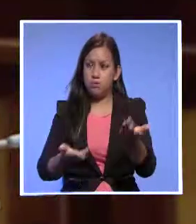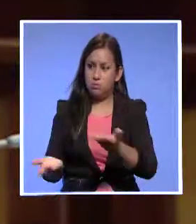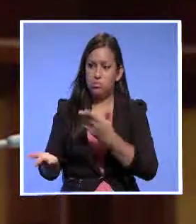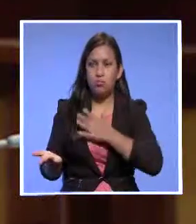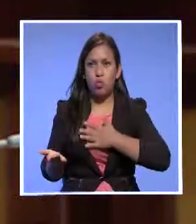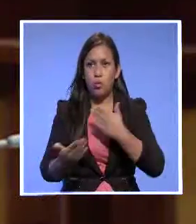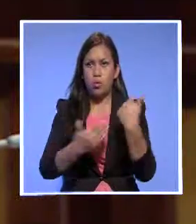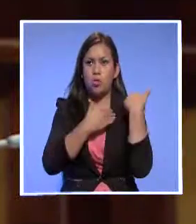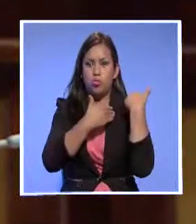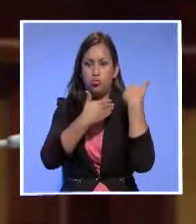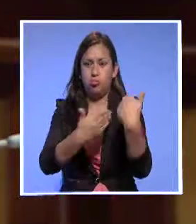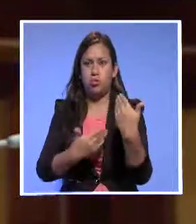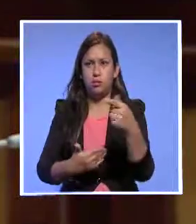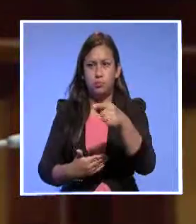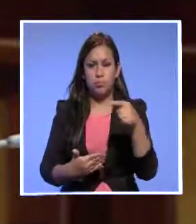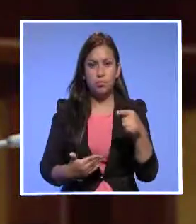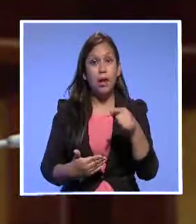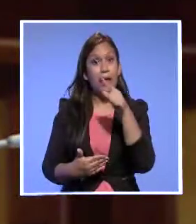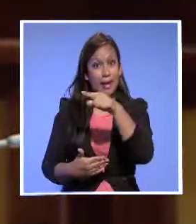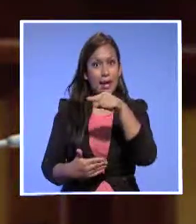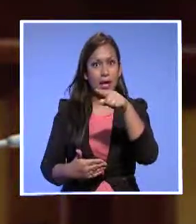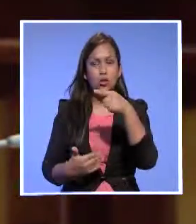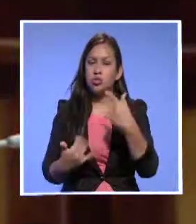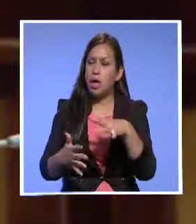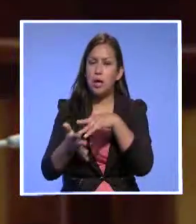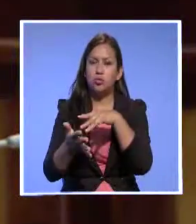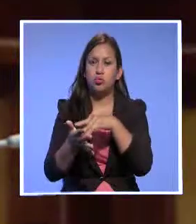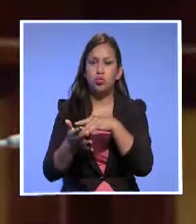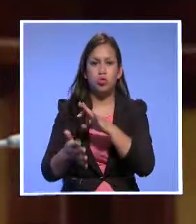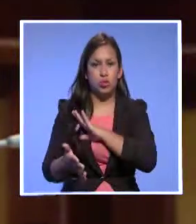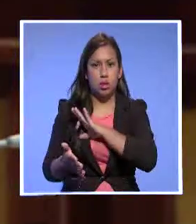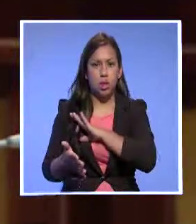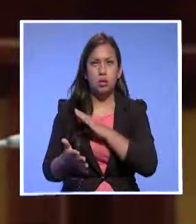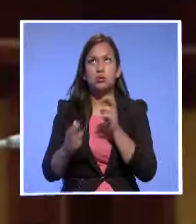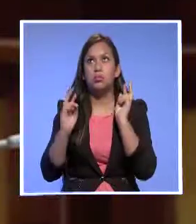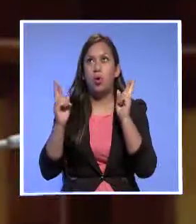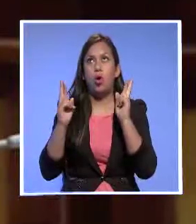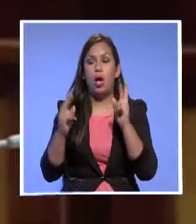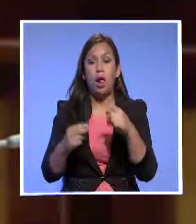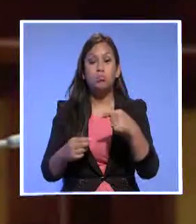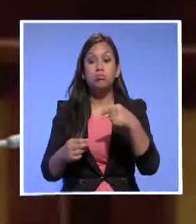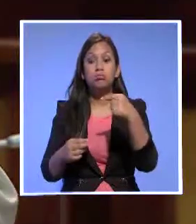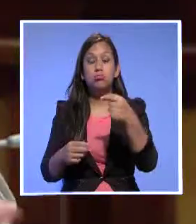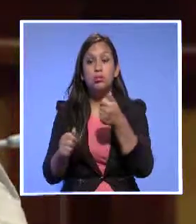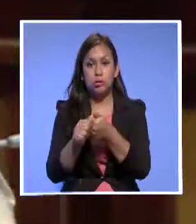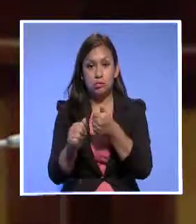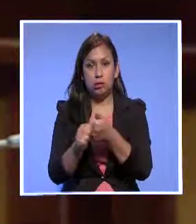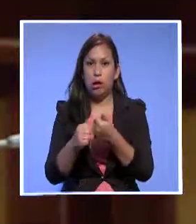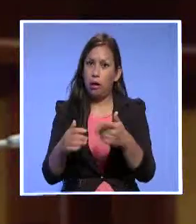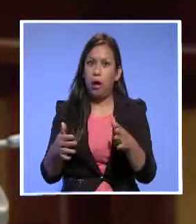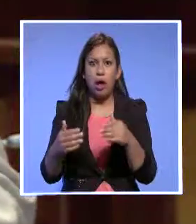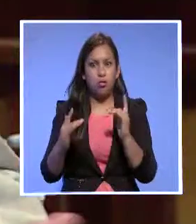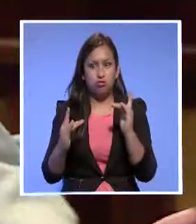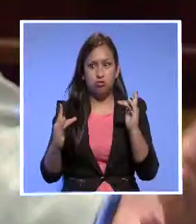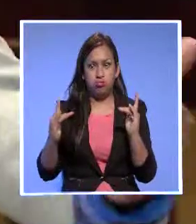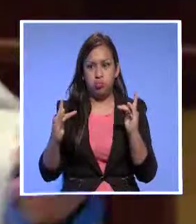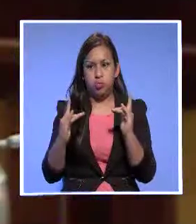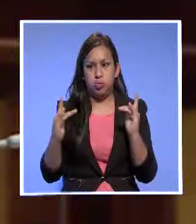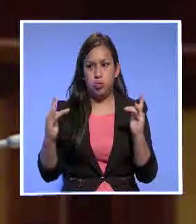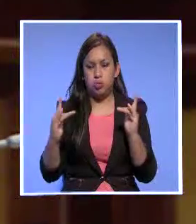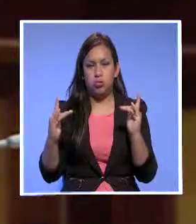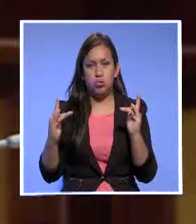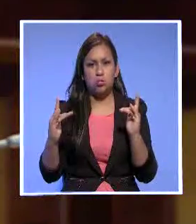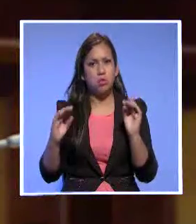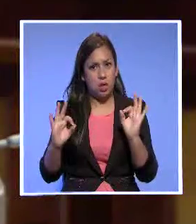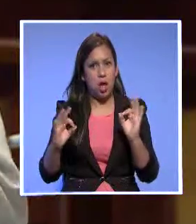se están haciendo los estudio y esperamos que se restituya el puente en los próximos días y también a futuro ver el tema